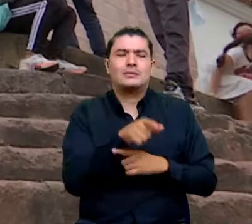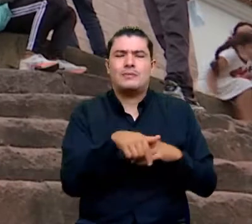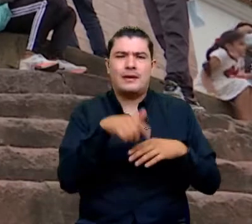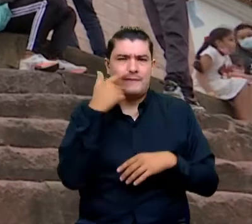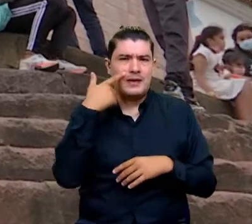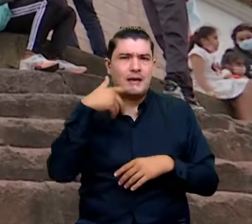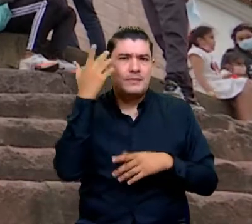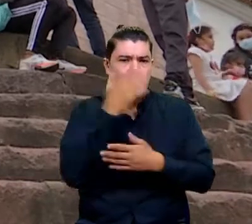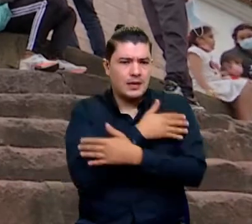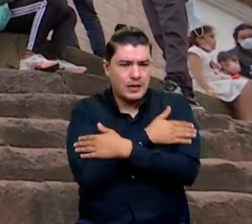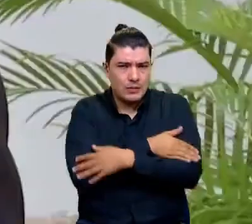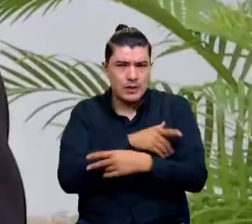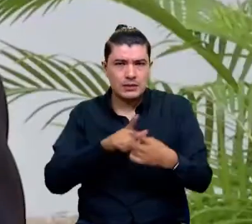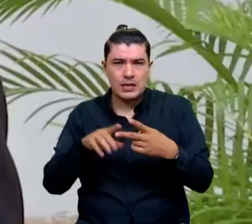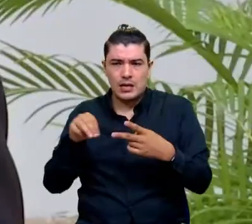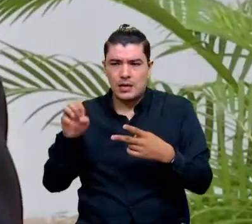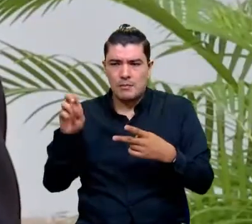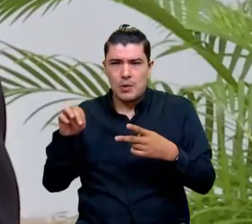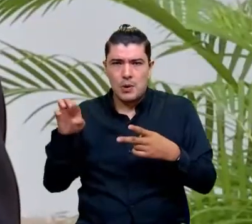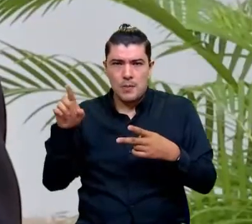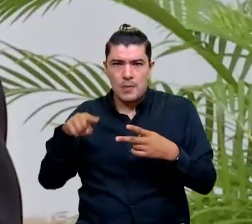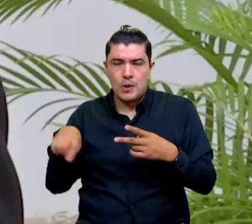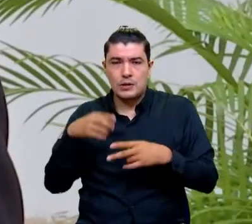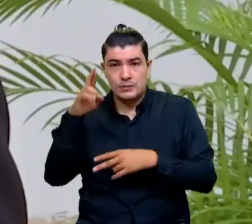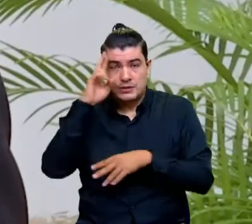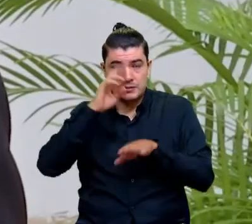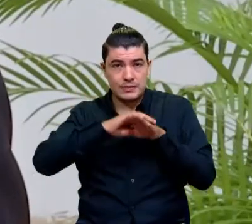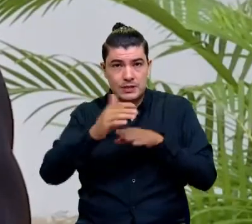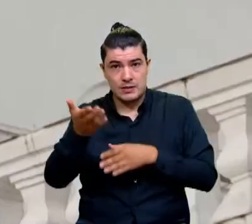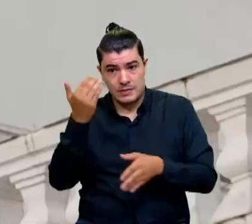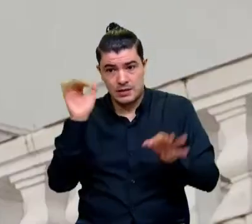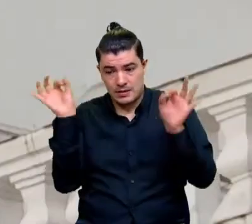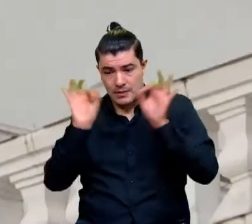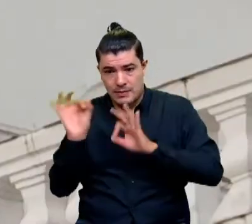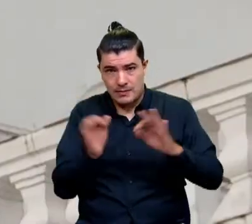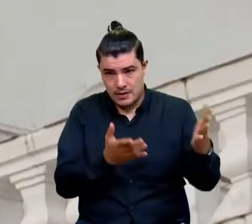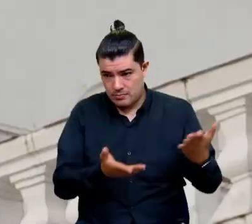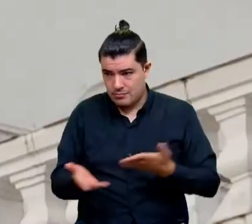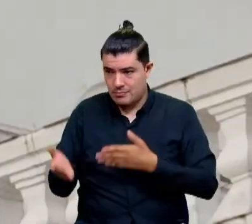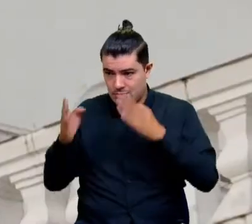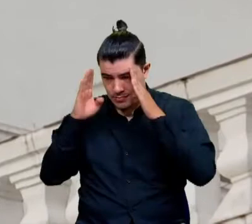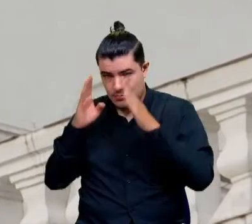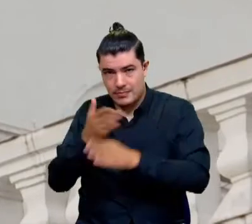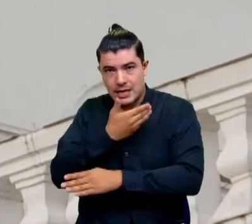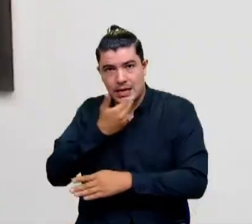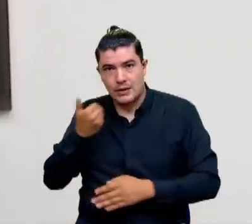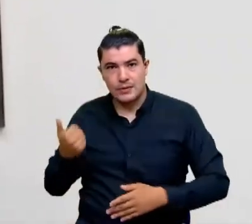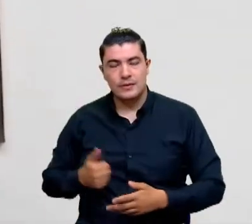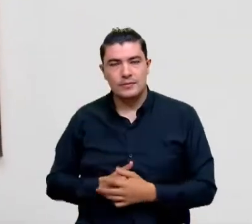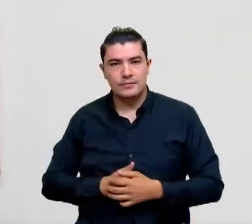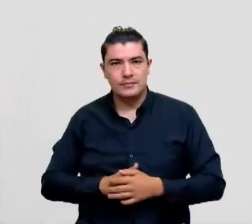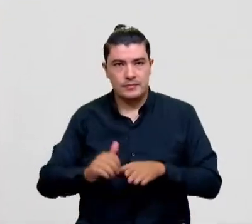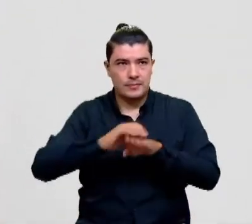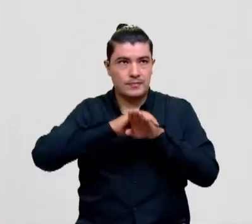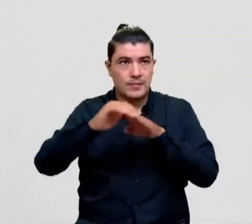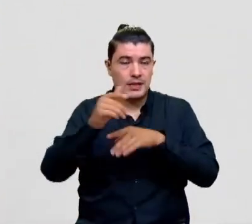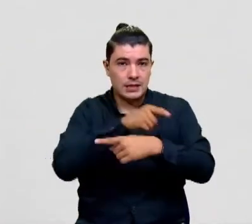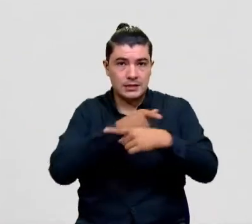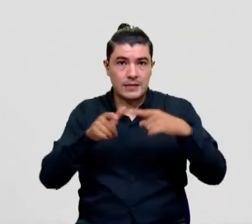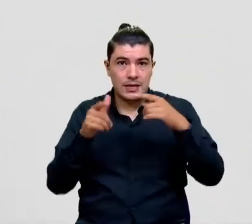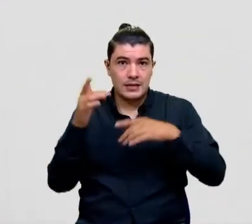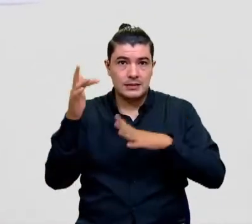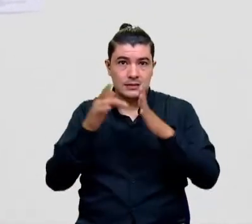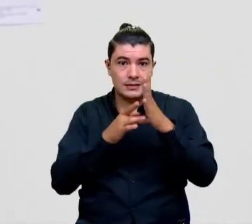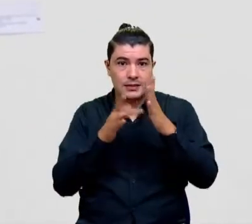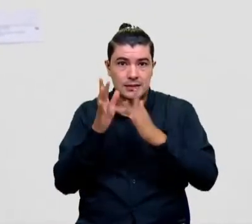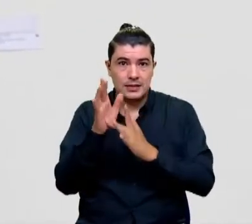turistas a Piedecuesta a que nos acompañen, que estaremos preparados para atenderlos de la mejor manera. Todos invitados a vivir la Semana Santa en